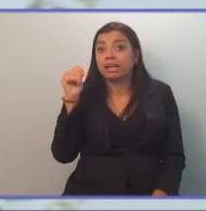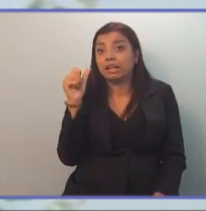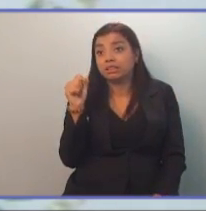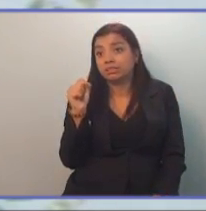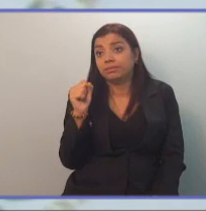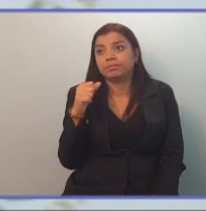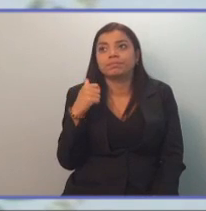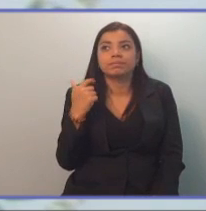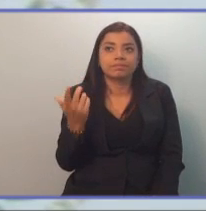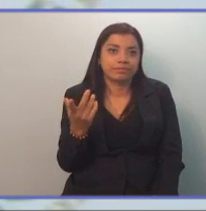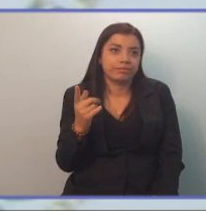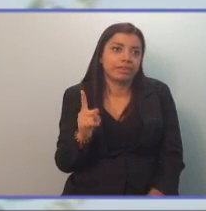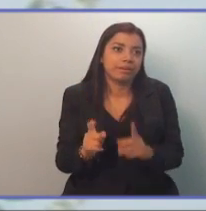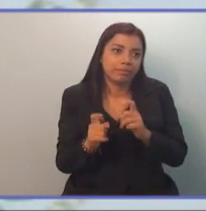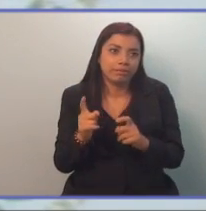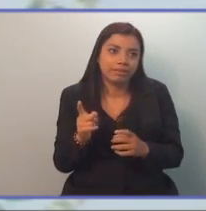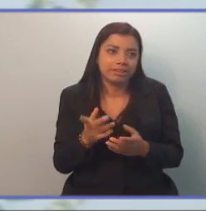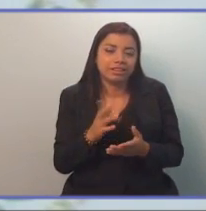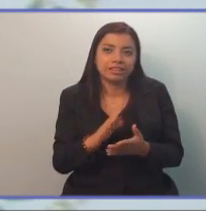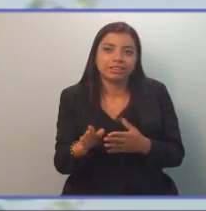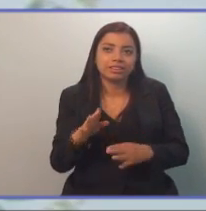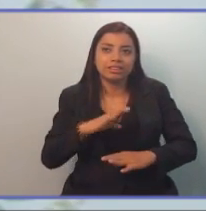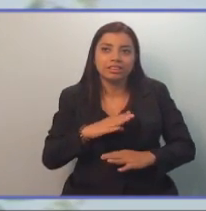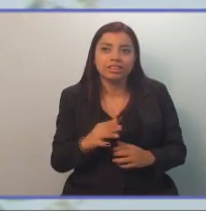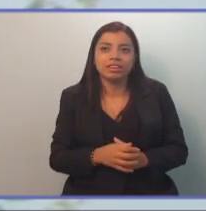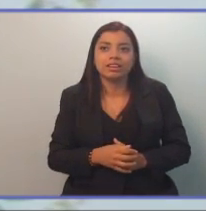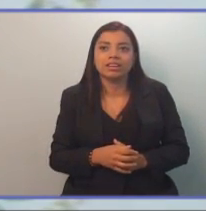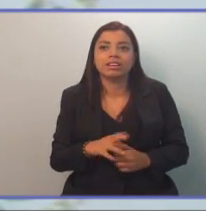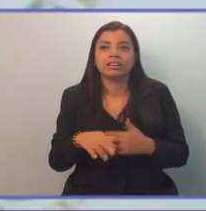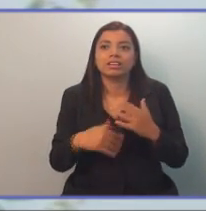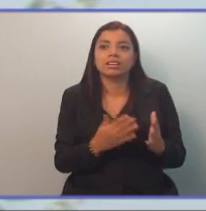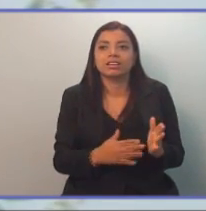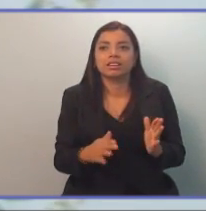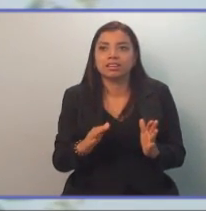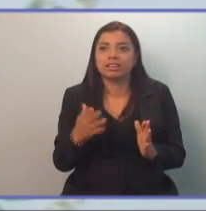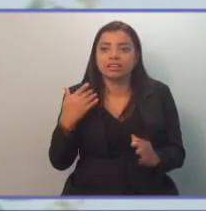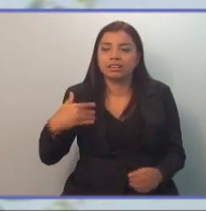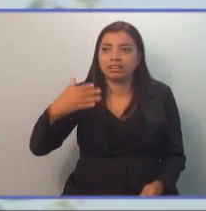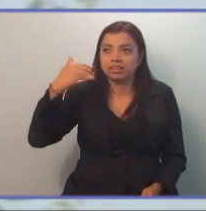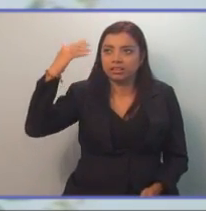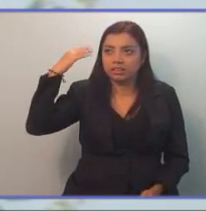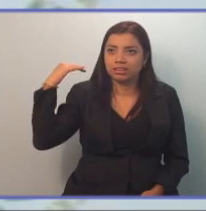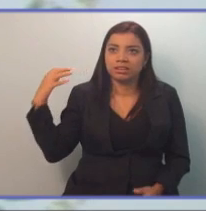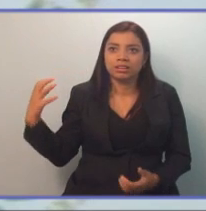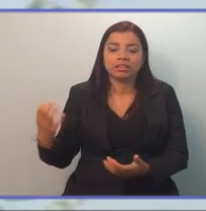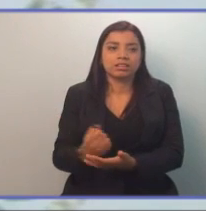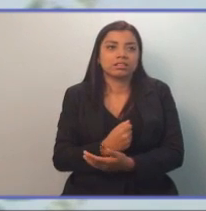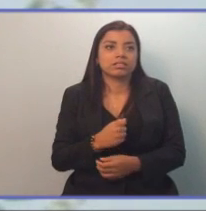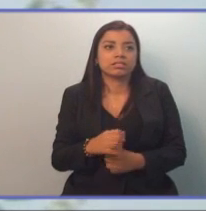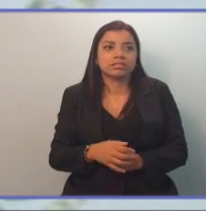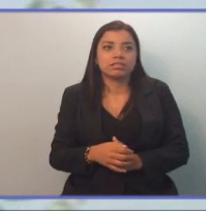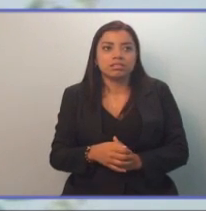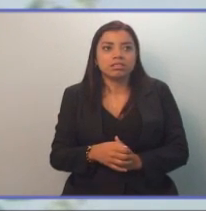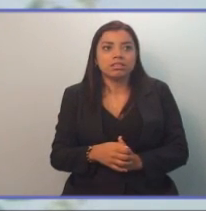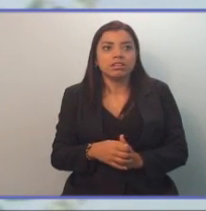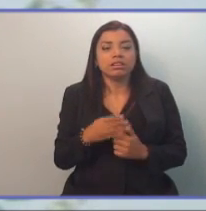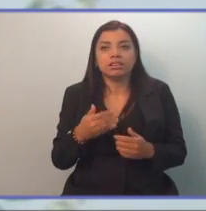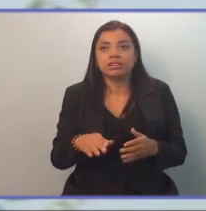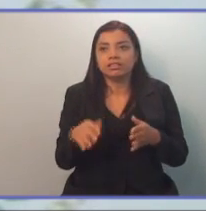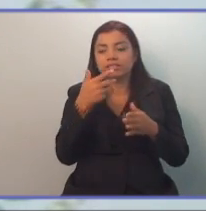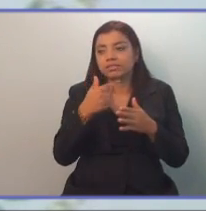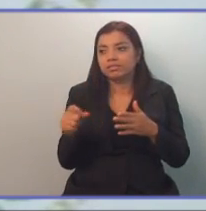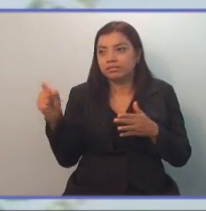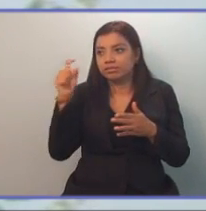pero se les dé el permiso con goce de sueldo, que igualmente es una inversión, se obliga a retribuirle a la